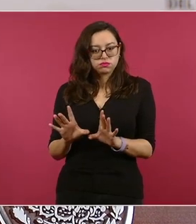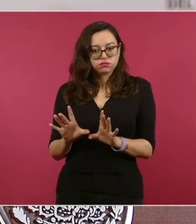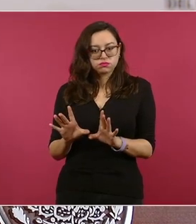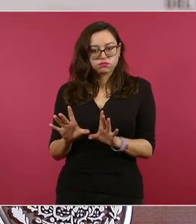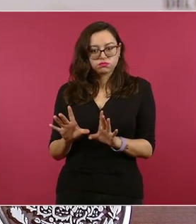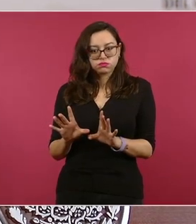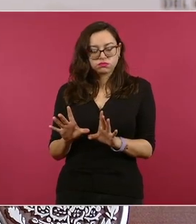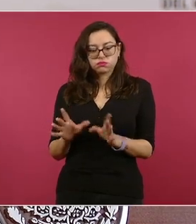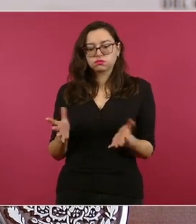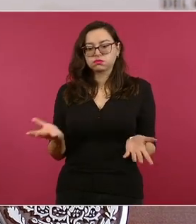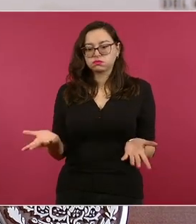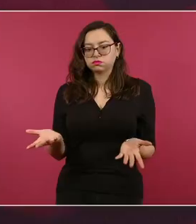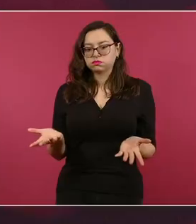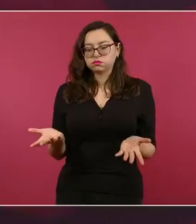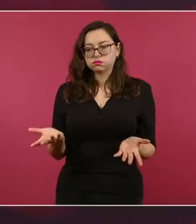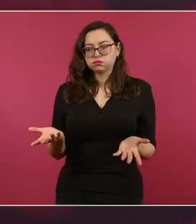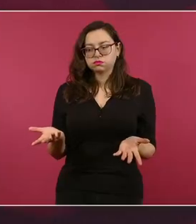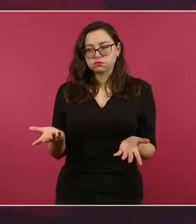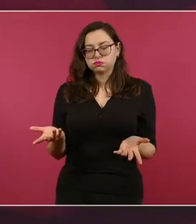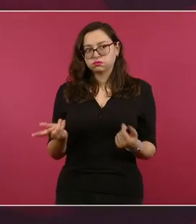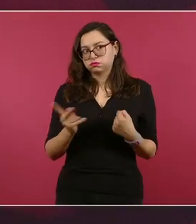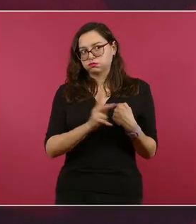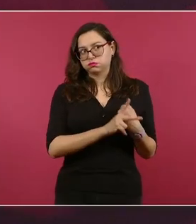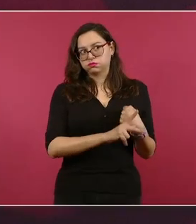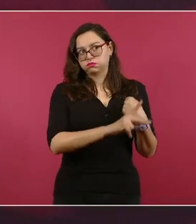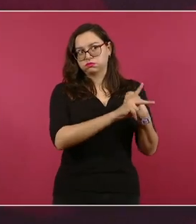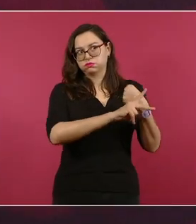dejado de manifiesto que todos los países